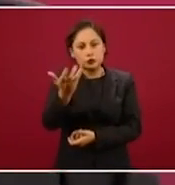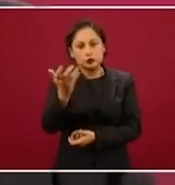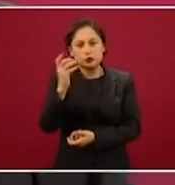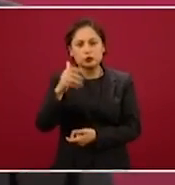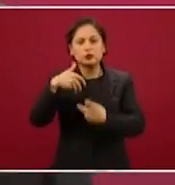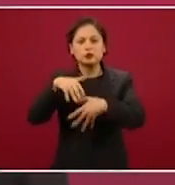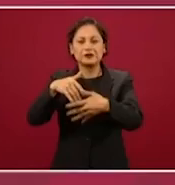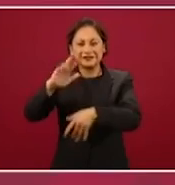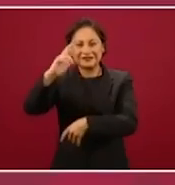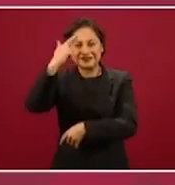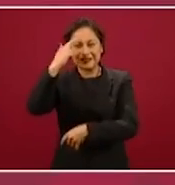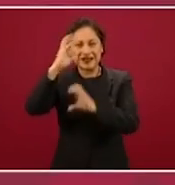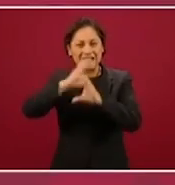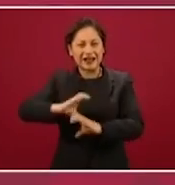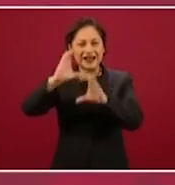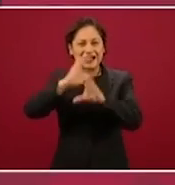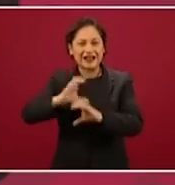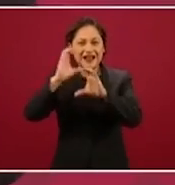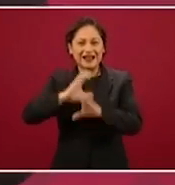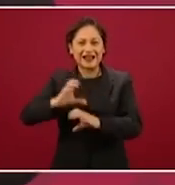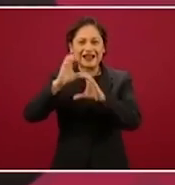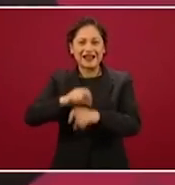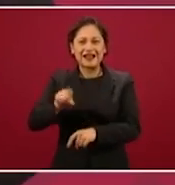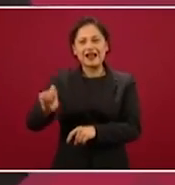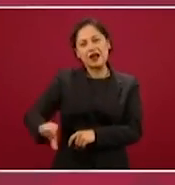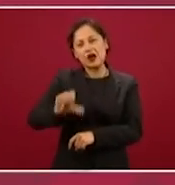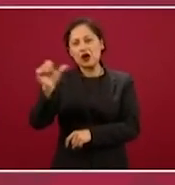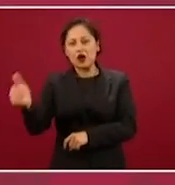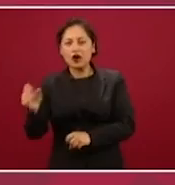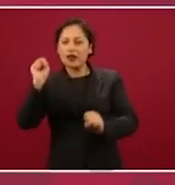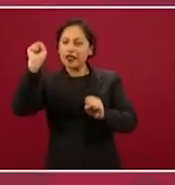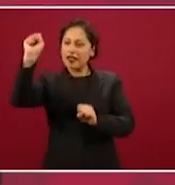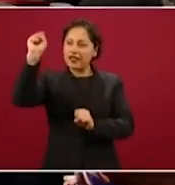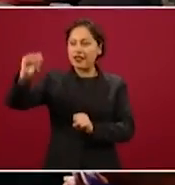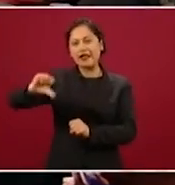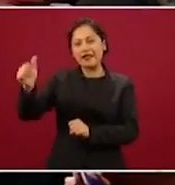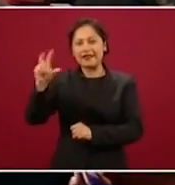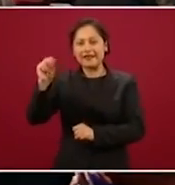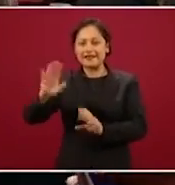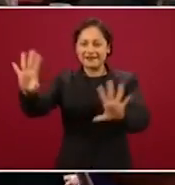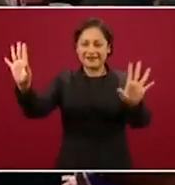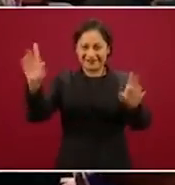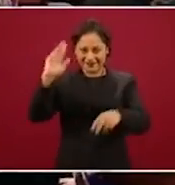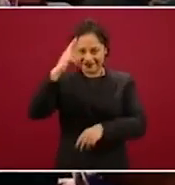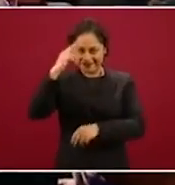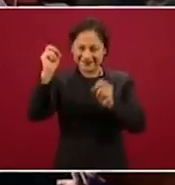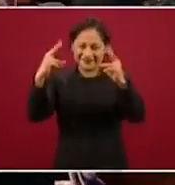no brinque es charro, el que no brinque es charro? Bueno, ahí nos vemos.